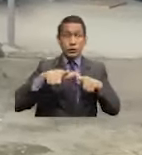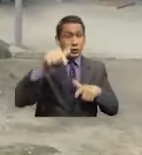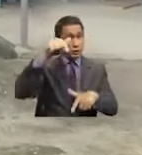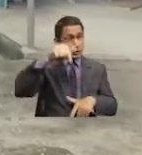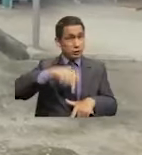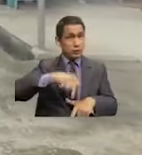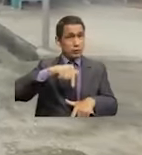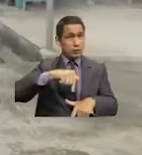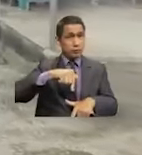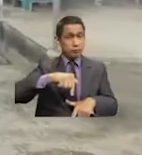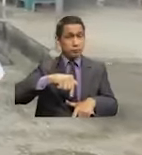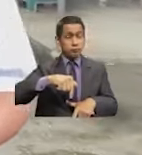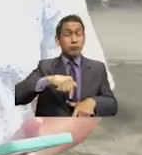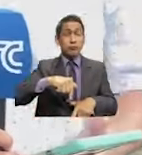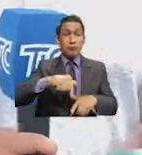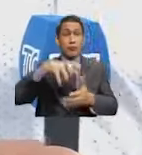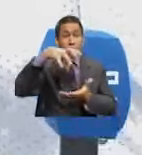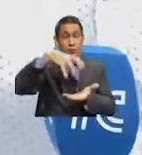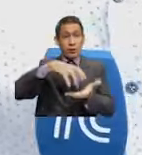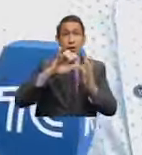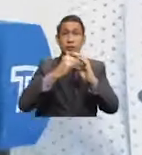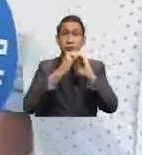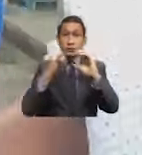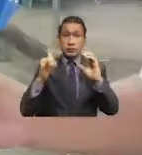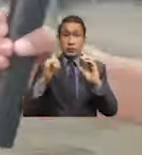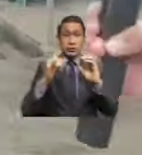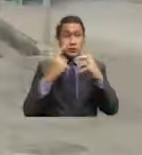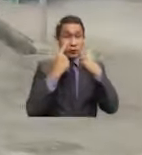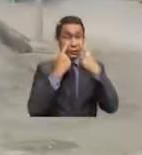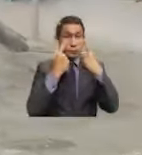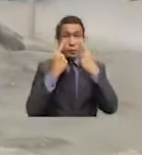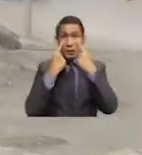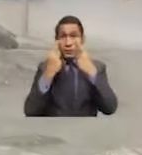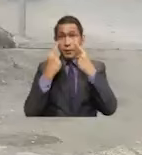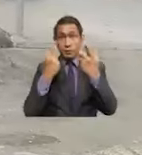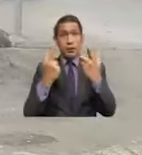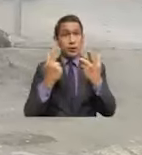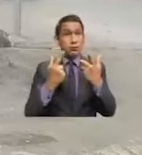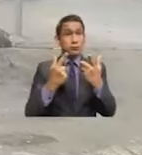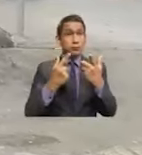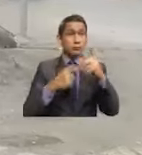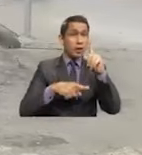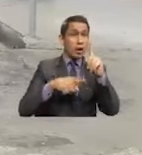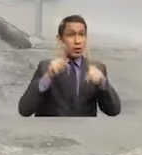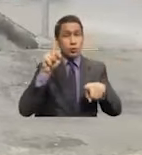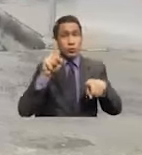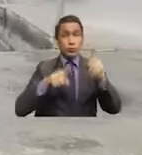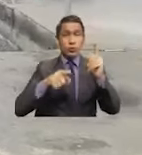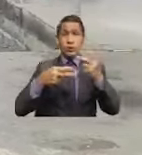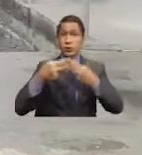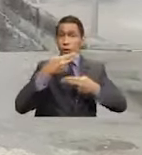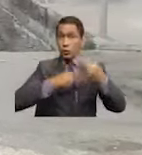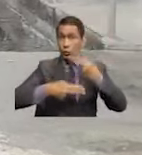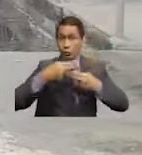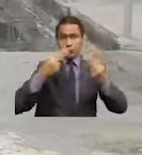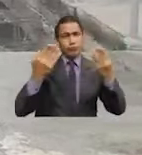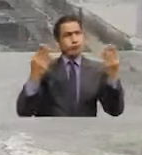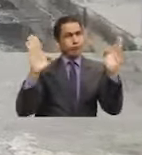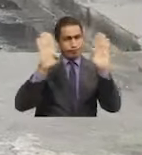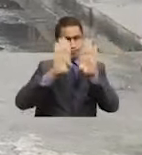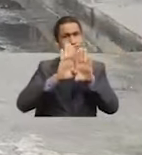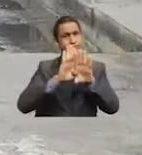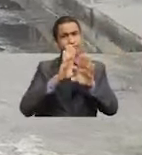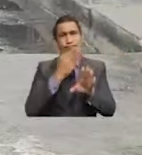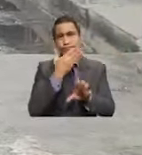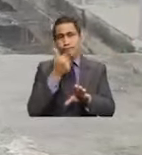Cantón La Libertad. Como ustedes pueden observar, hay ya ciertos locales que han cerrado sus